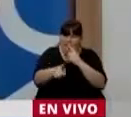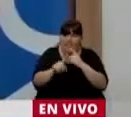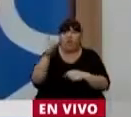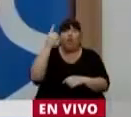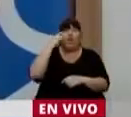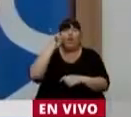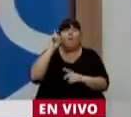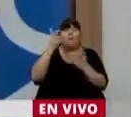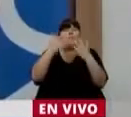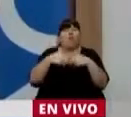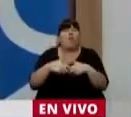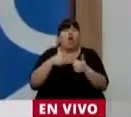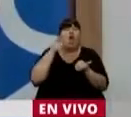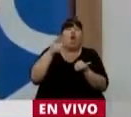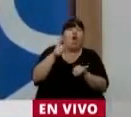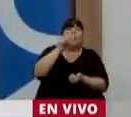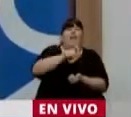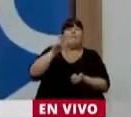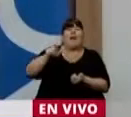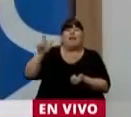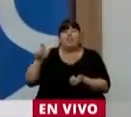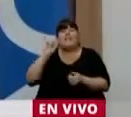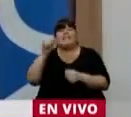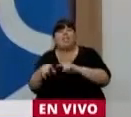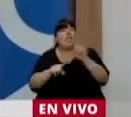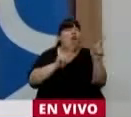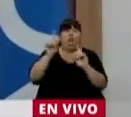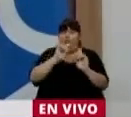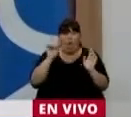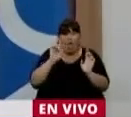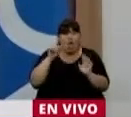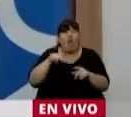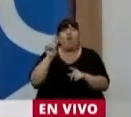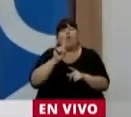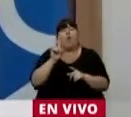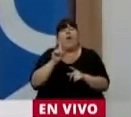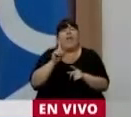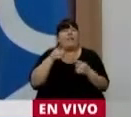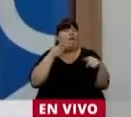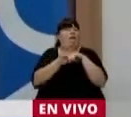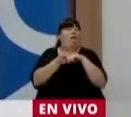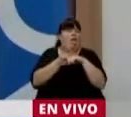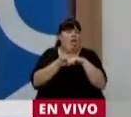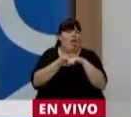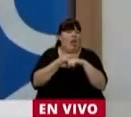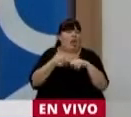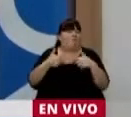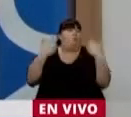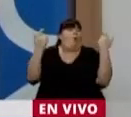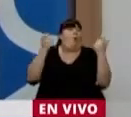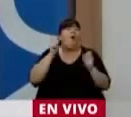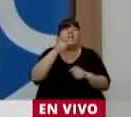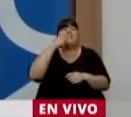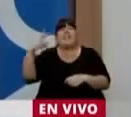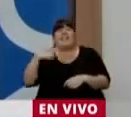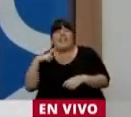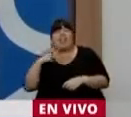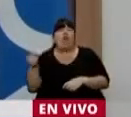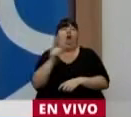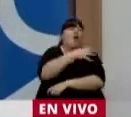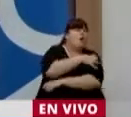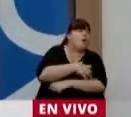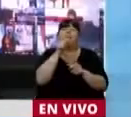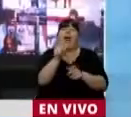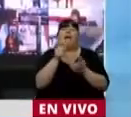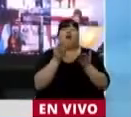por ciento va a ir a las pymes y finalmente también para la producción de gas que también termina influyendo en lo que es la calidad de vida al